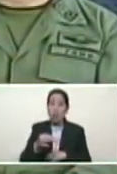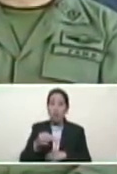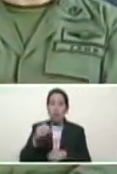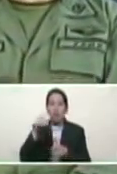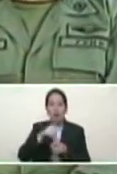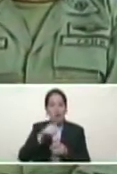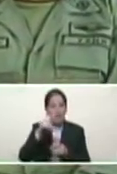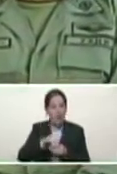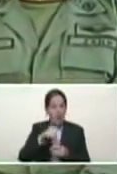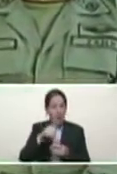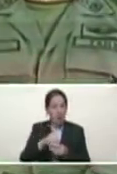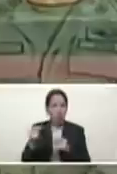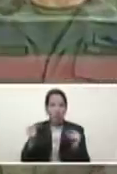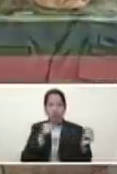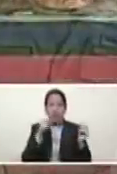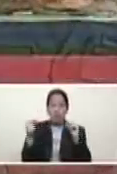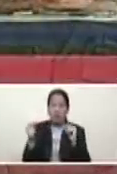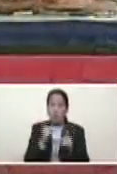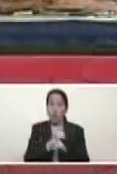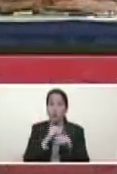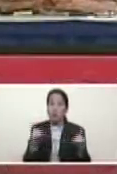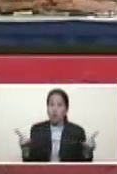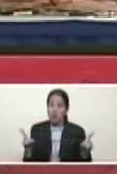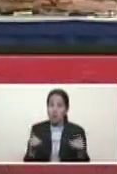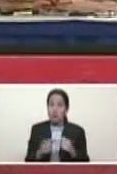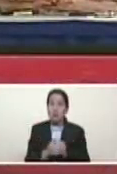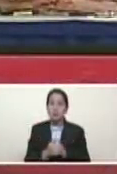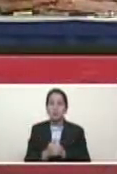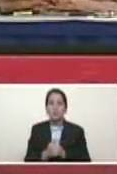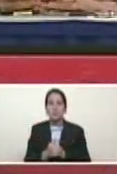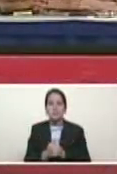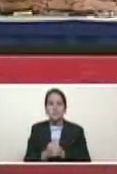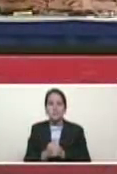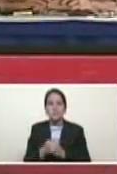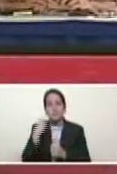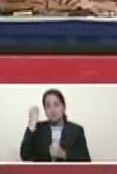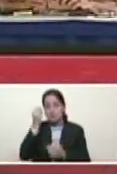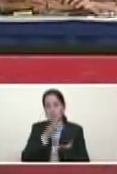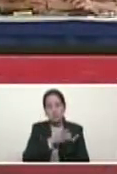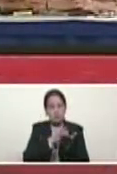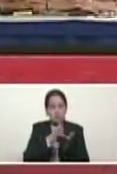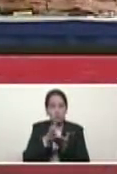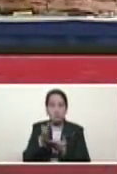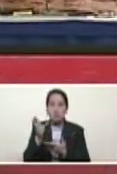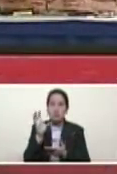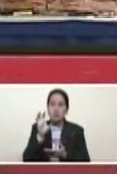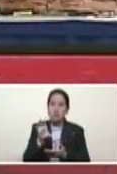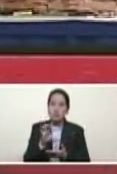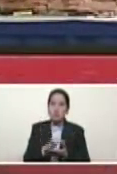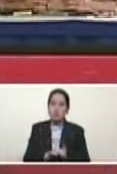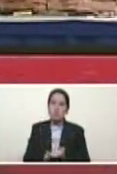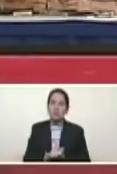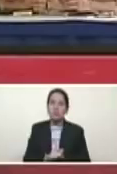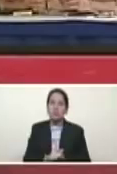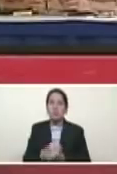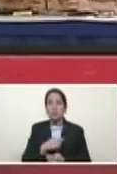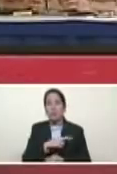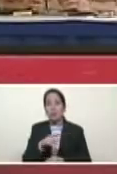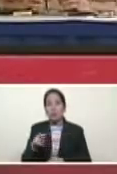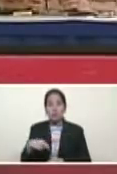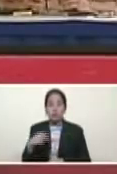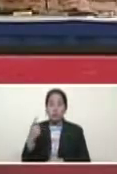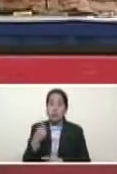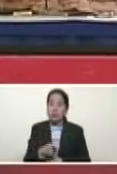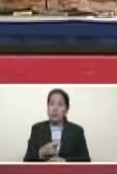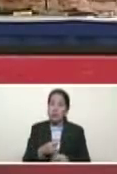el diálogo, en la democracia, creo. Creo que es el camino del país. Y nosotros tenemos que garantizarlo.